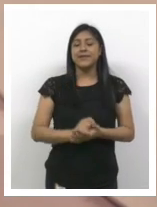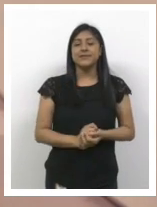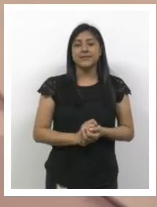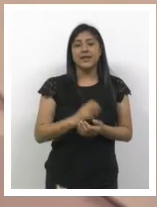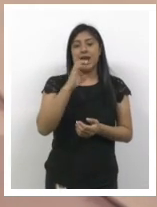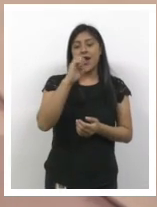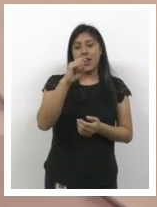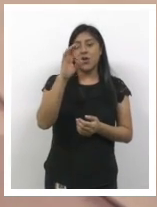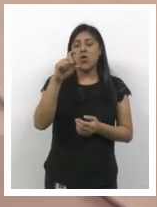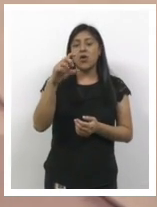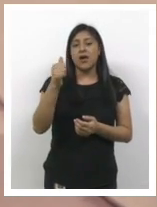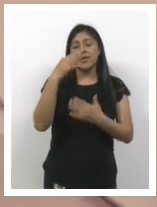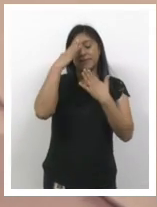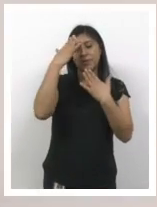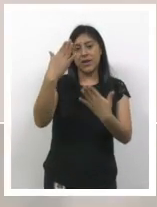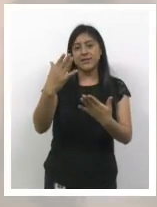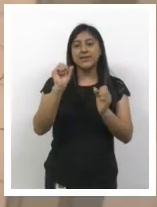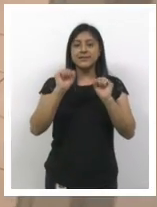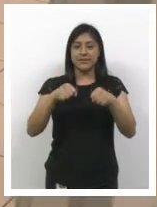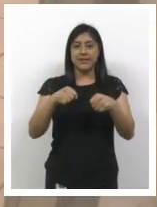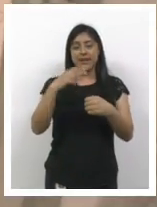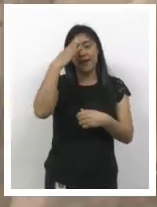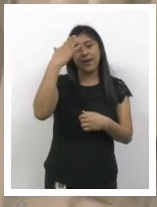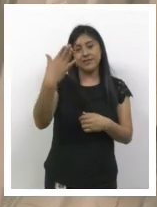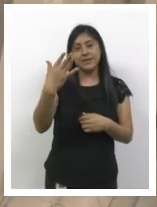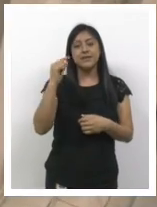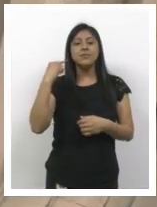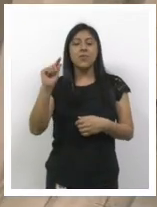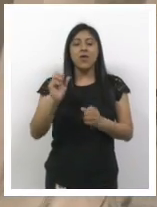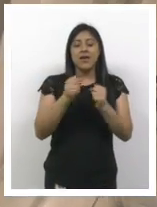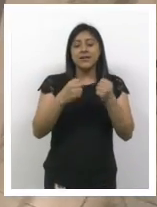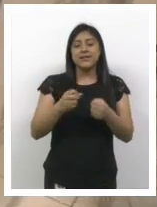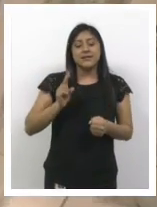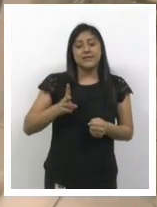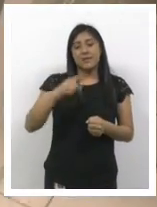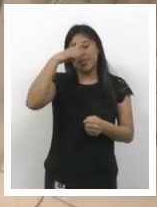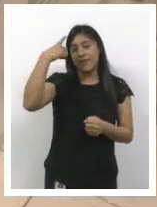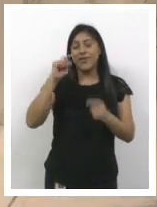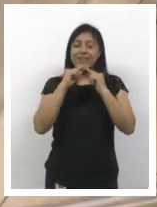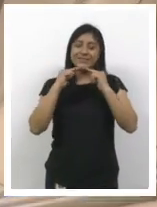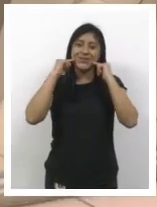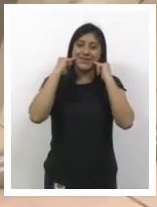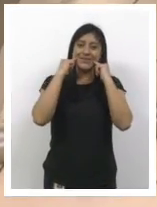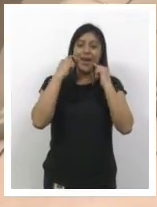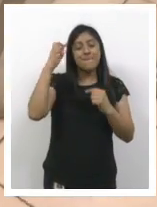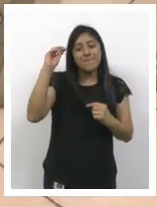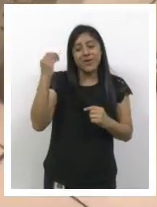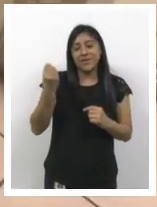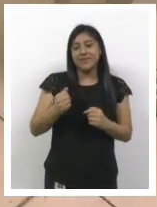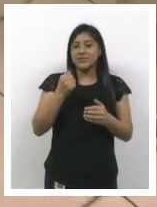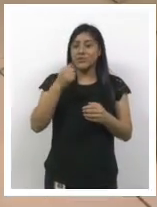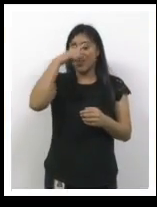humildad. Esas tres palabras lo definiré. A Oscar le decimos gracias. Sí, gracias por